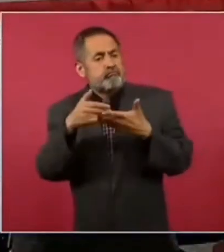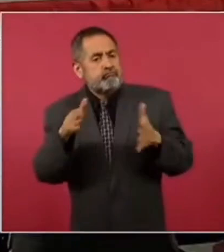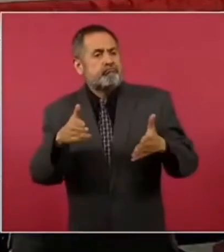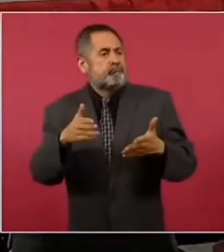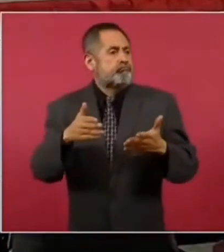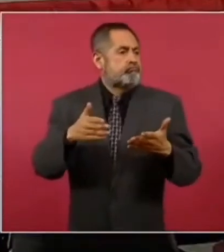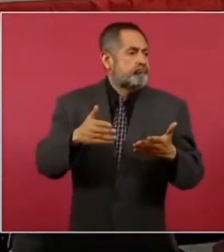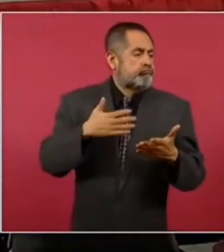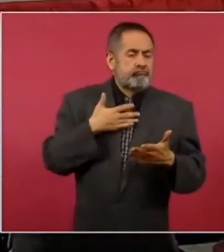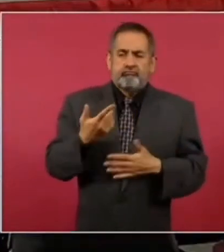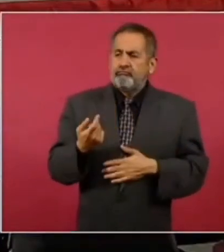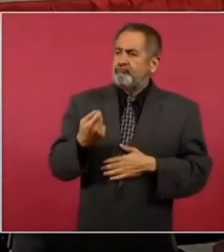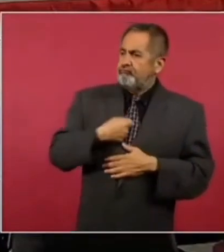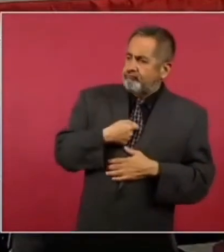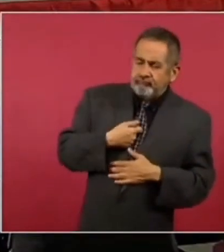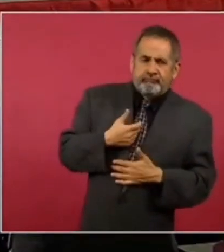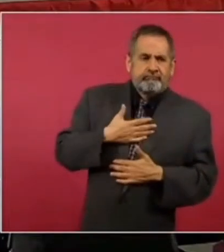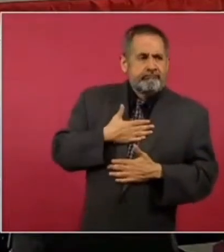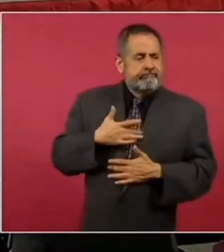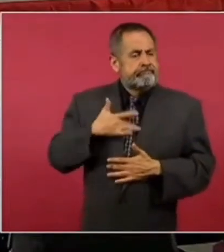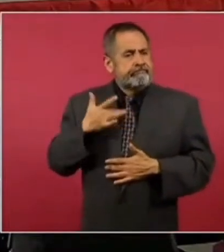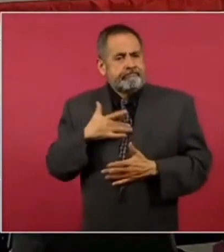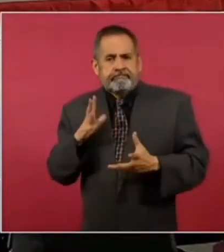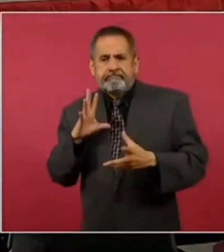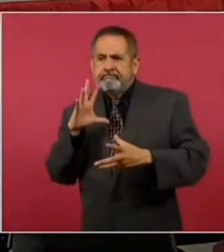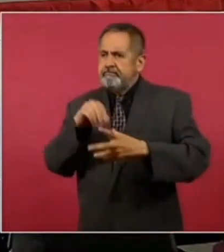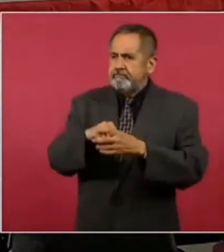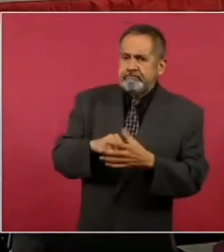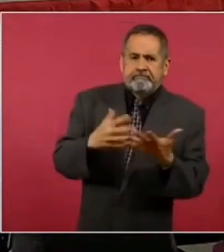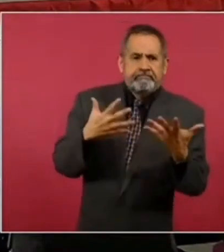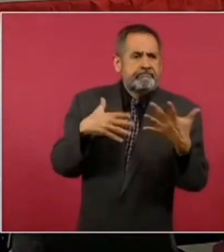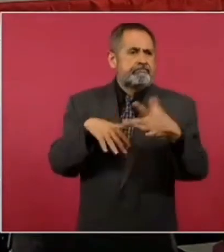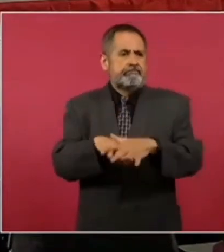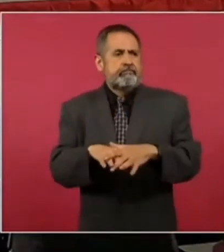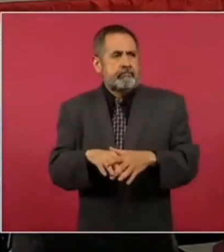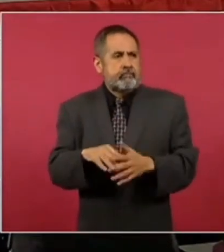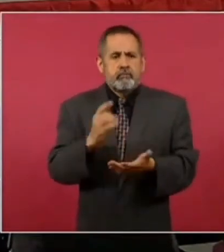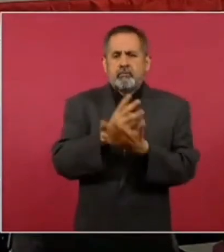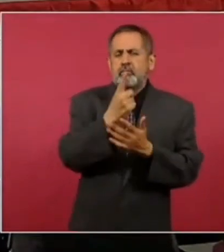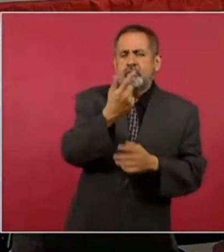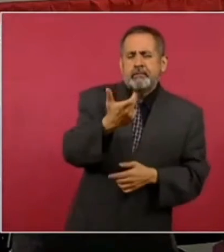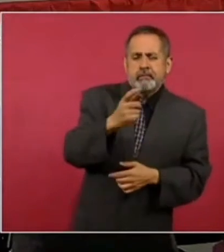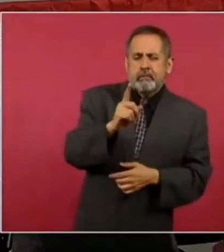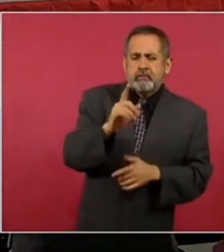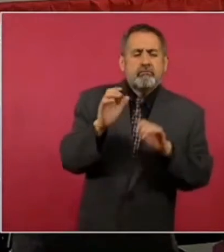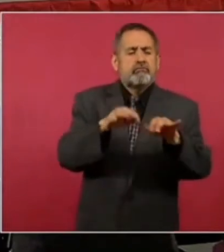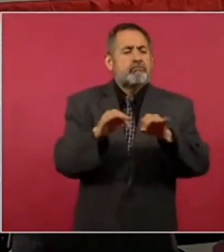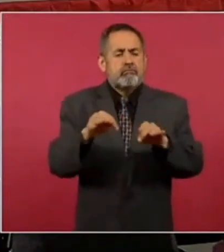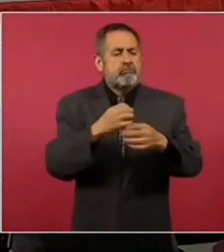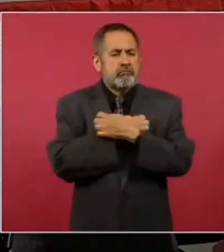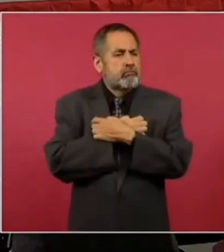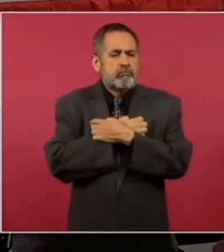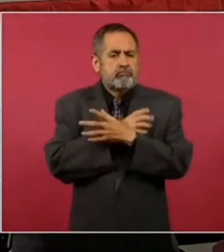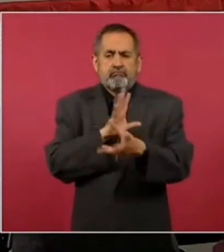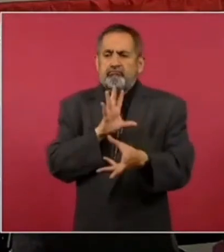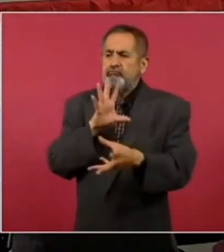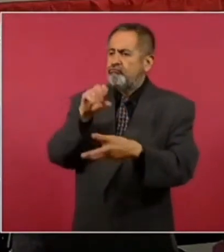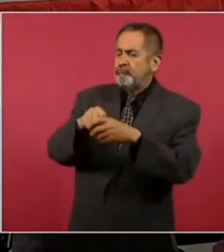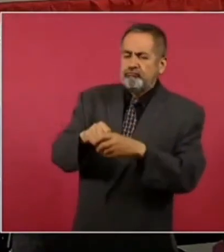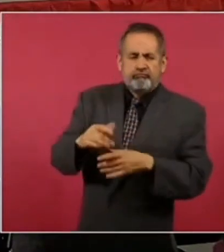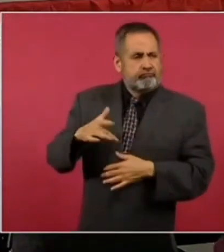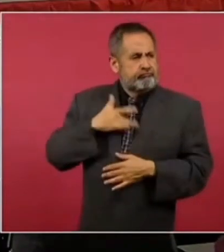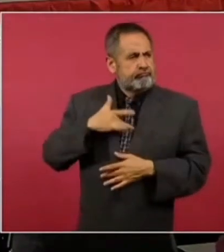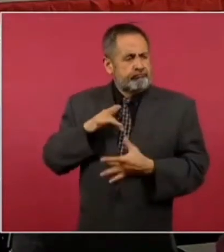espacios de aceptación, espacios de inclusión, no solamente oportunidades materiales o de empleo o de educación, sino que se